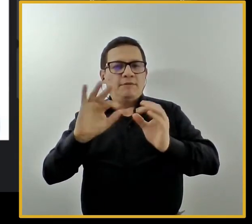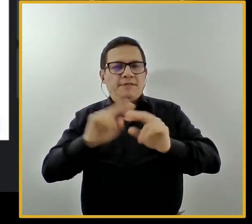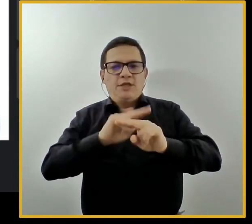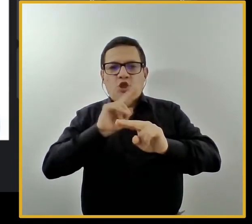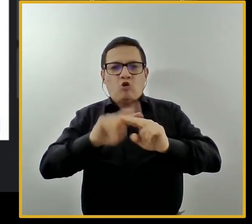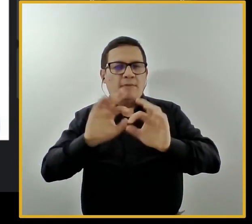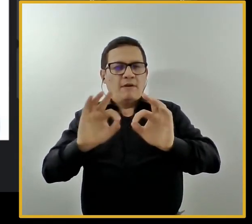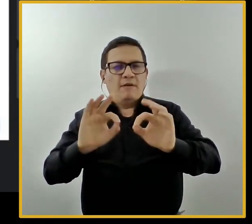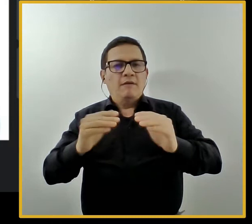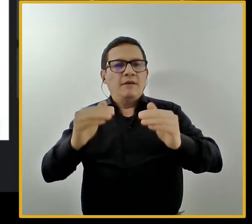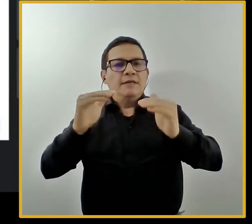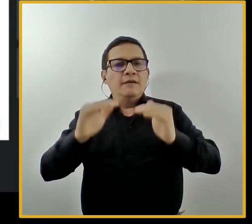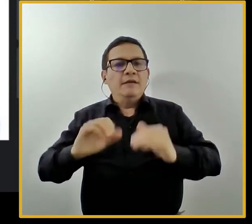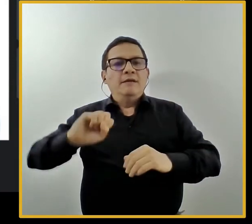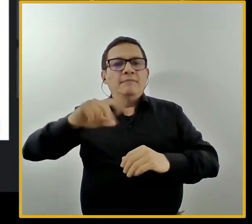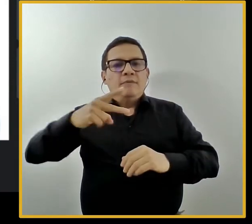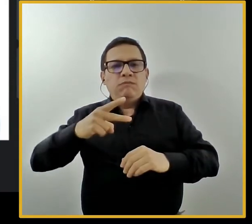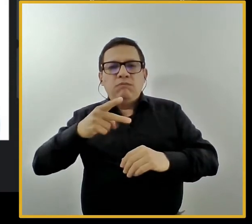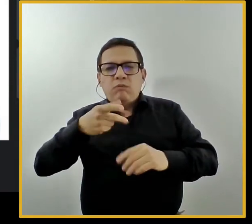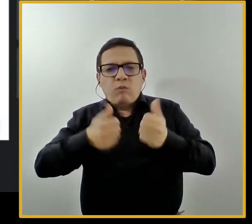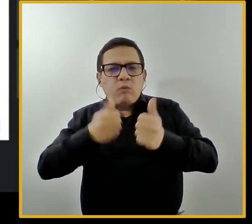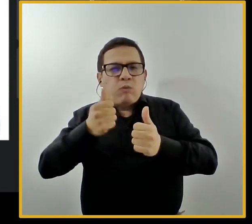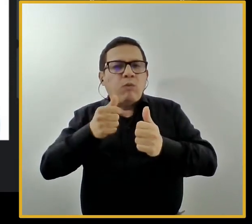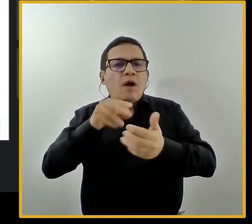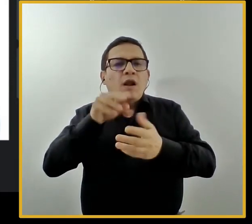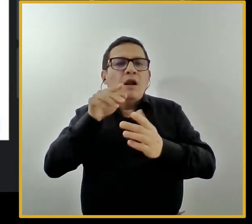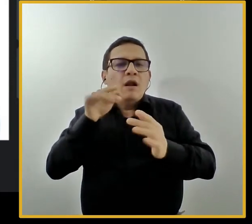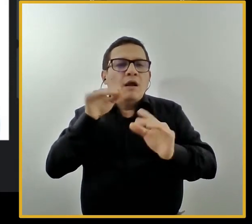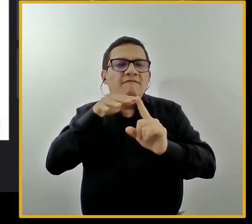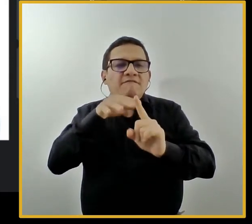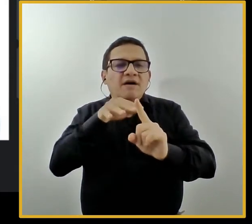medida, obtener ese factor integrante.